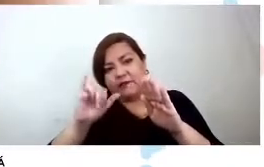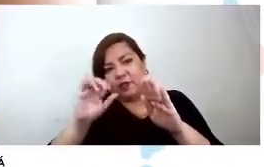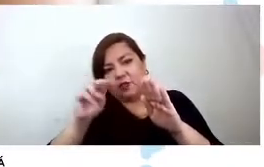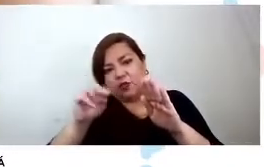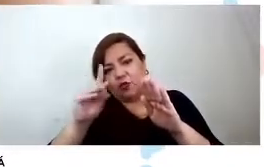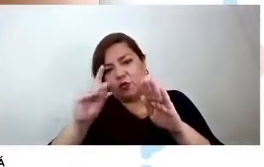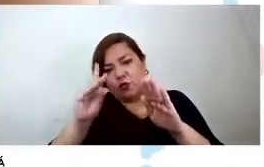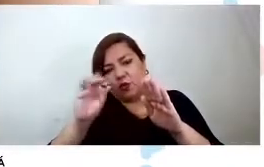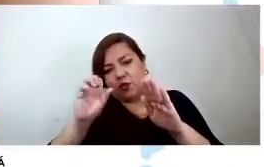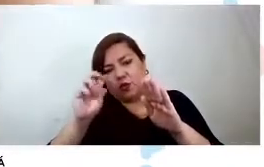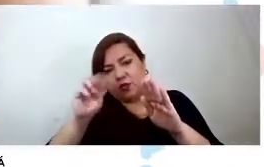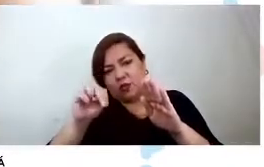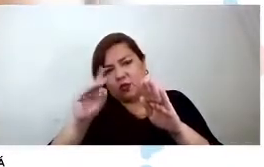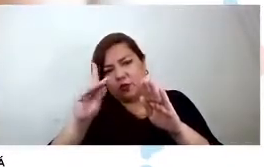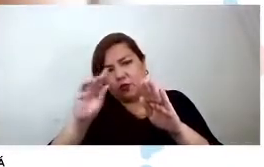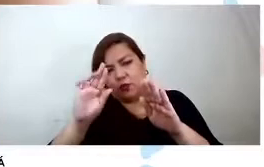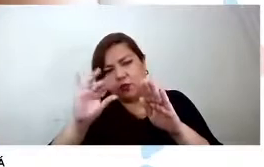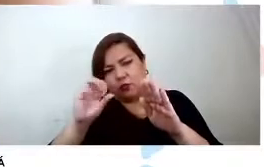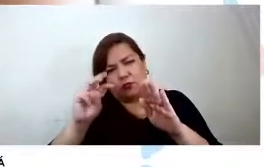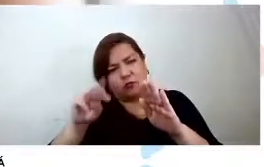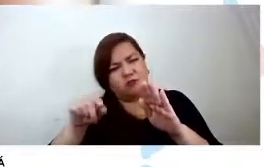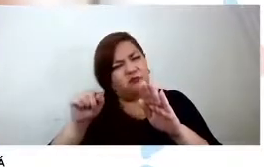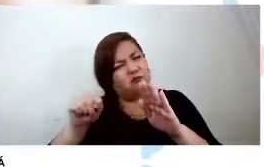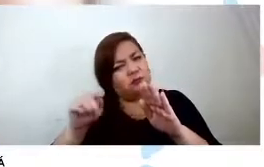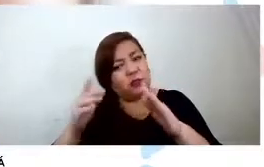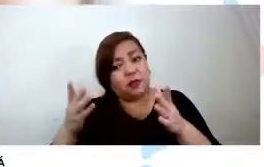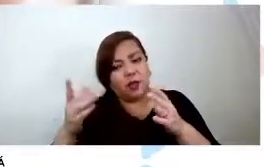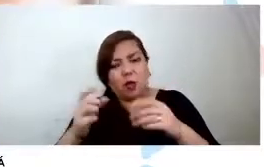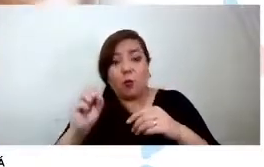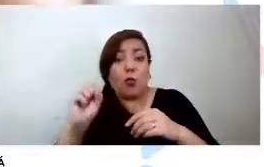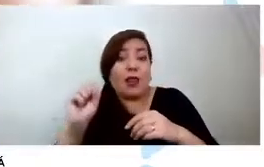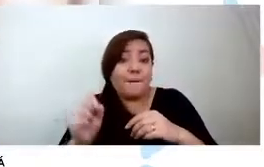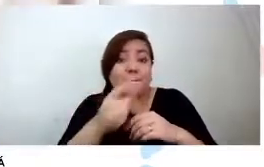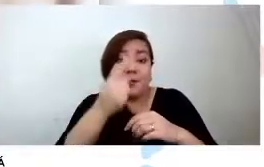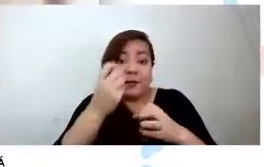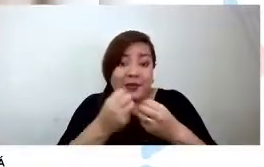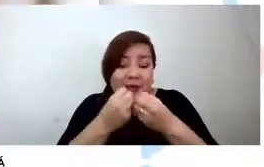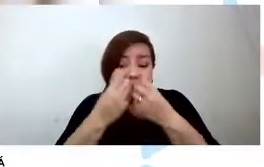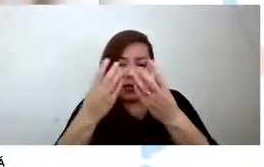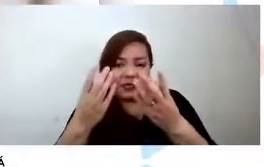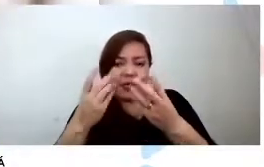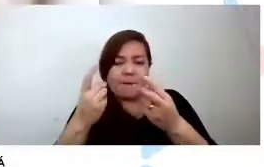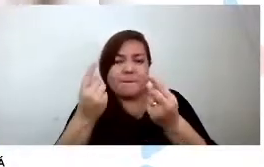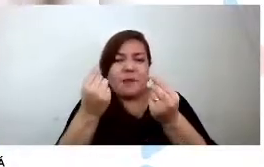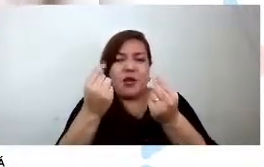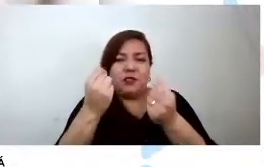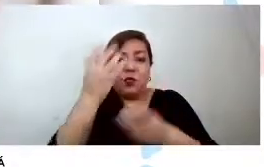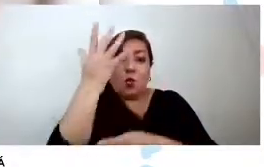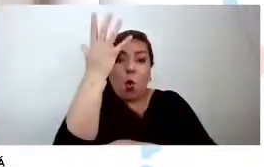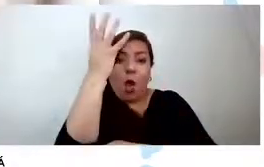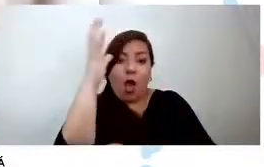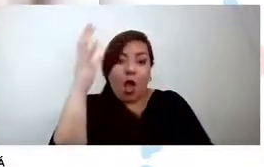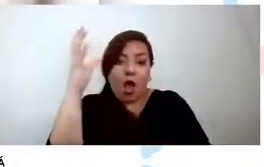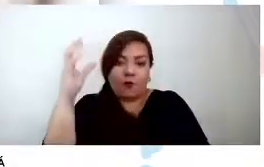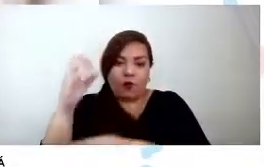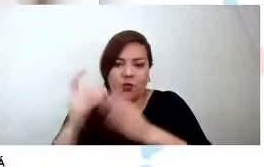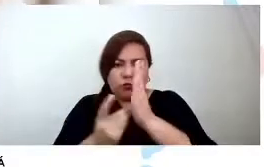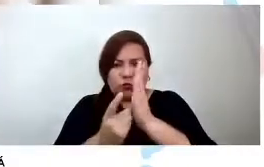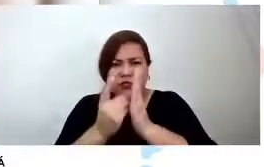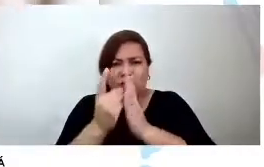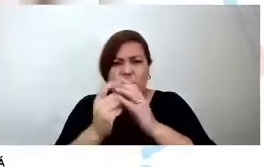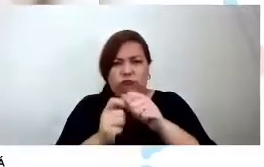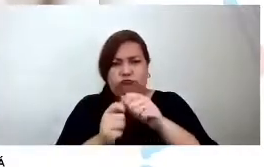las primeras plantas, pero eran prácticamente como árboles. En su desarrollo eran de varios